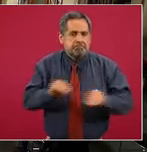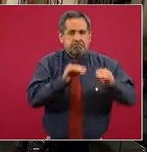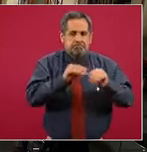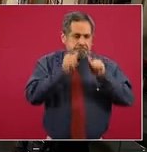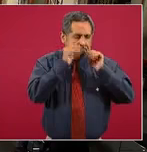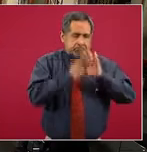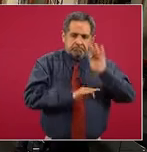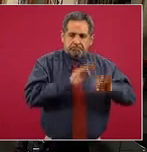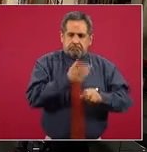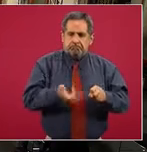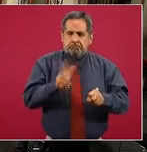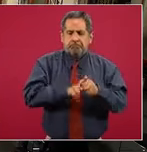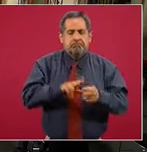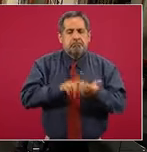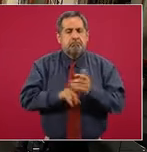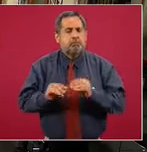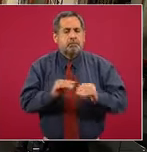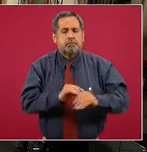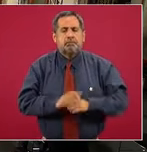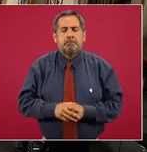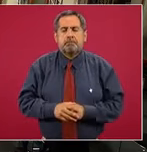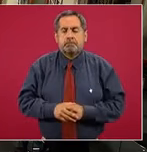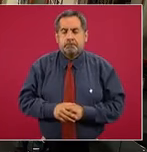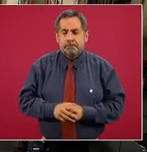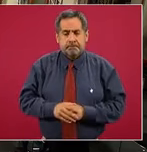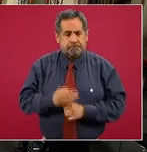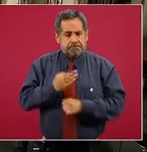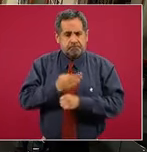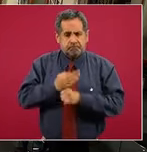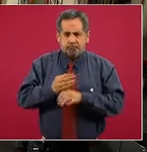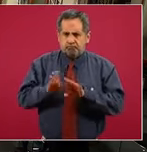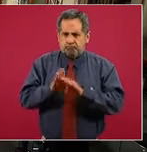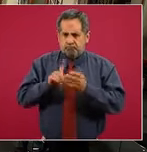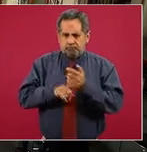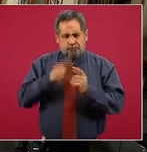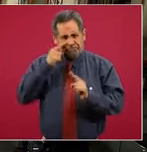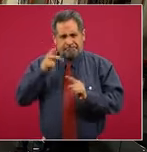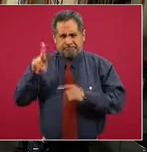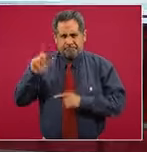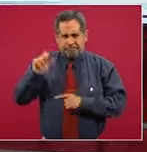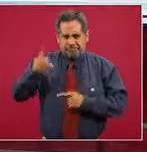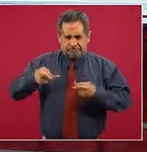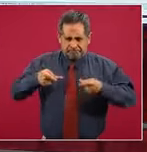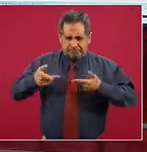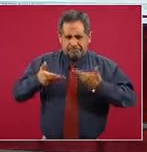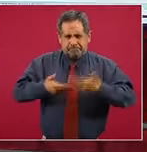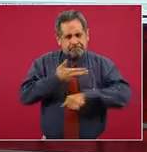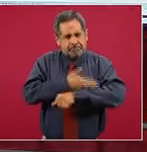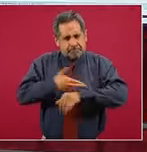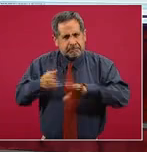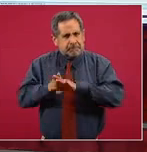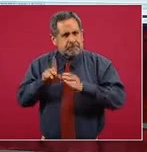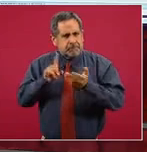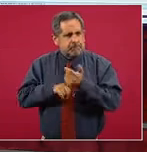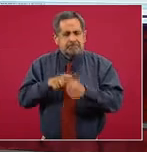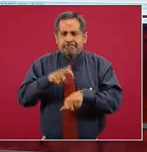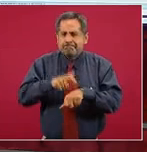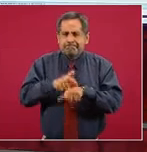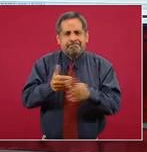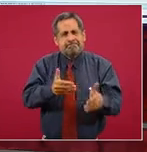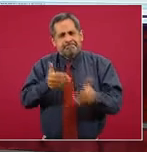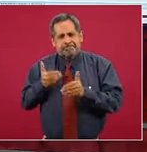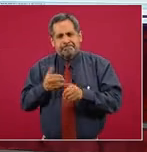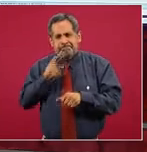atención hospitalaria. Entonces, realmente lo que está logrando y buscando esta estrategia es recortar el tiempo de atención, desde el inicio